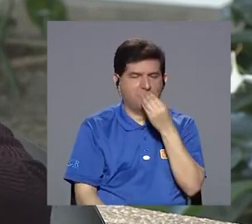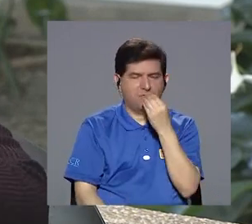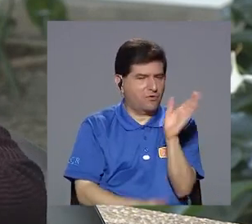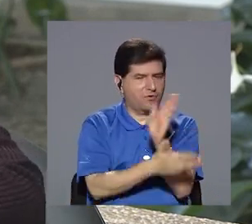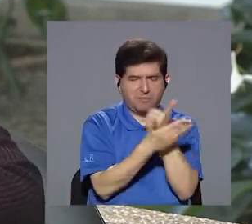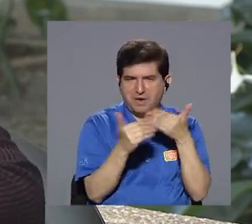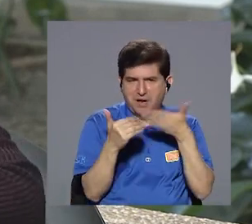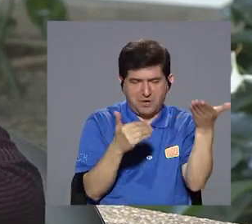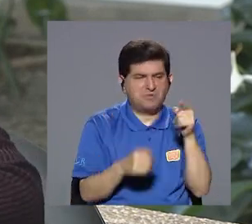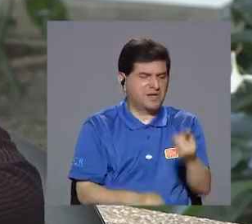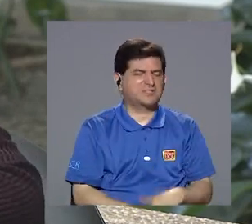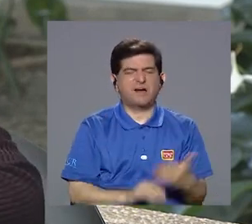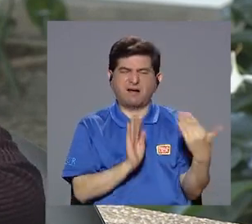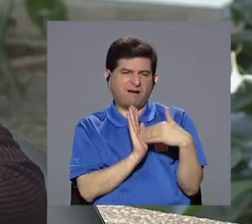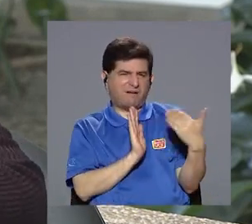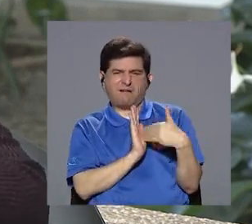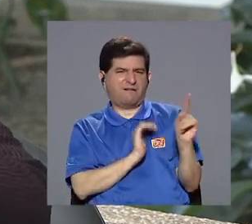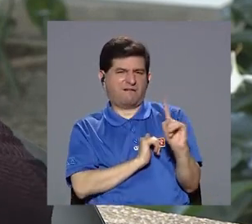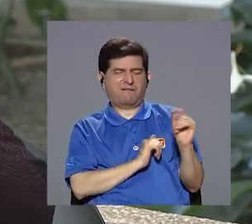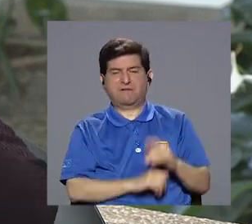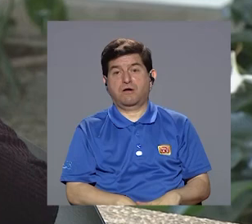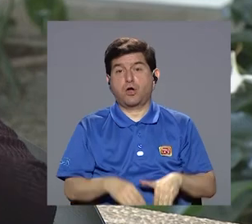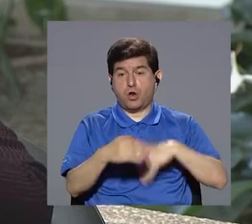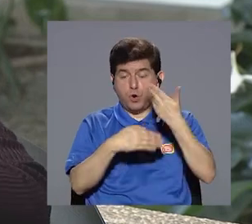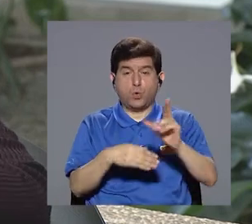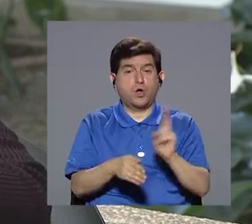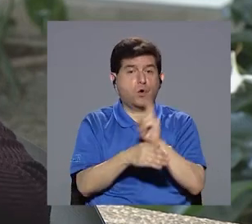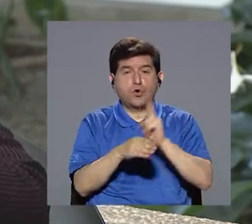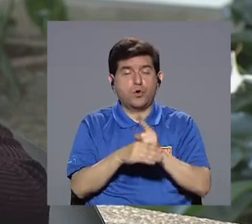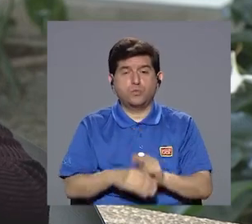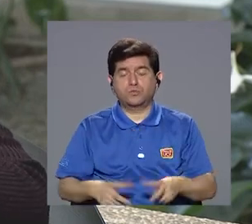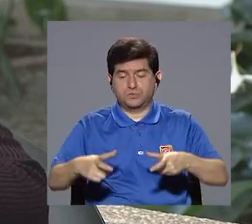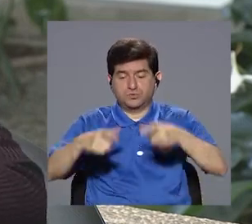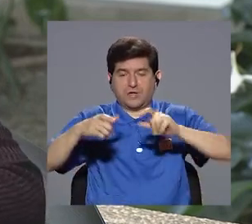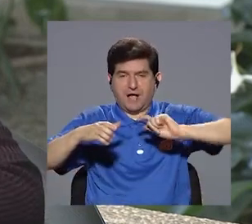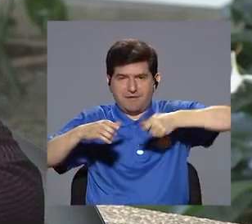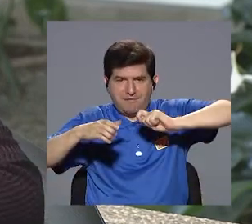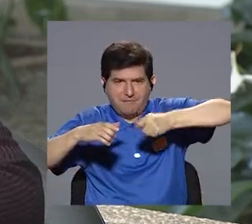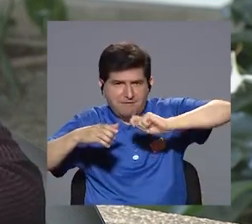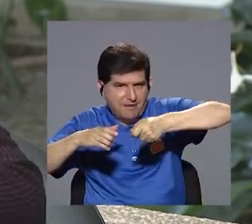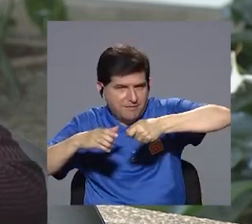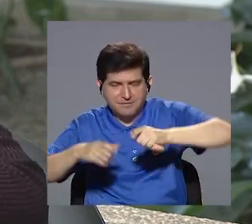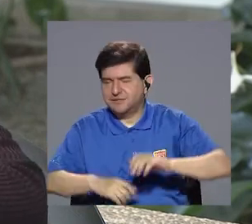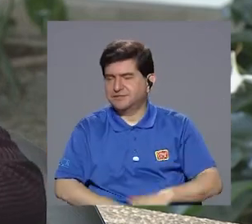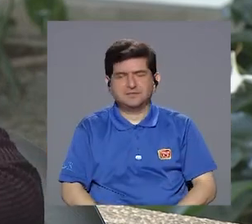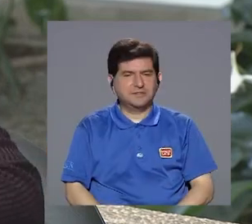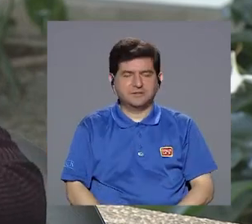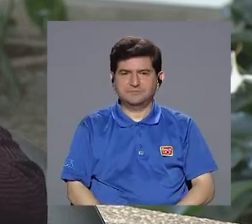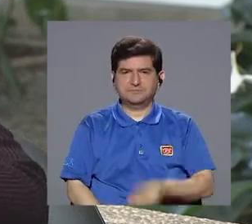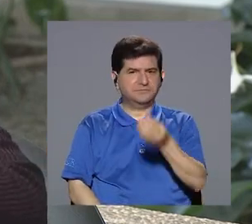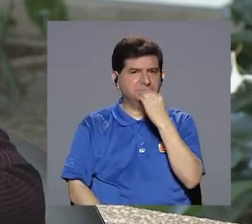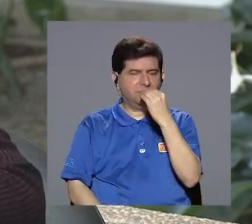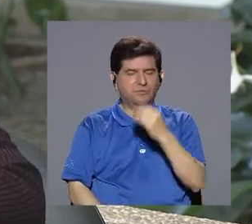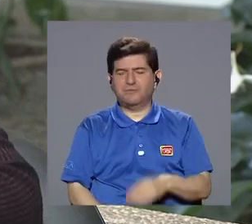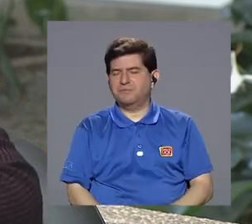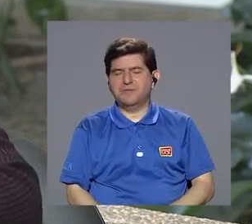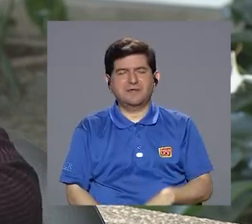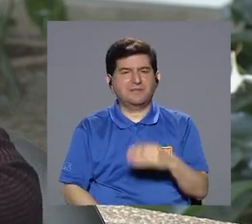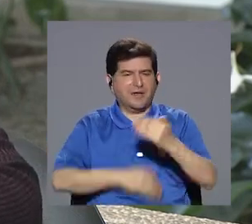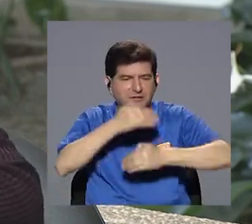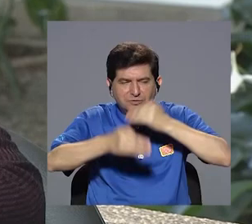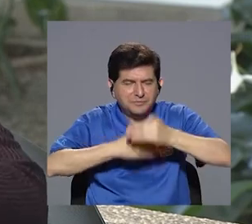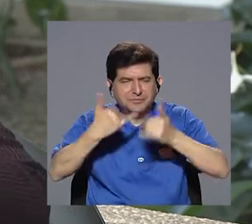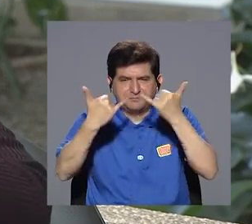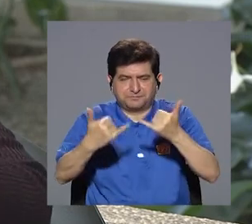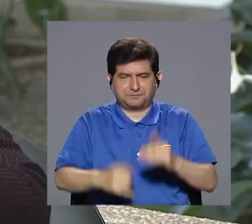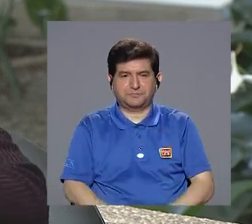ciertos alimentos porque son dañinos. Después no utilizan las latas, ¿ya? No comen comida procesada,